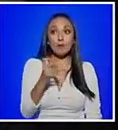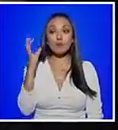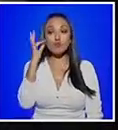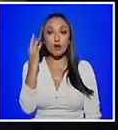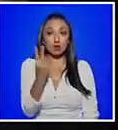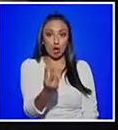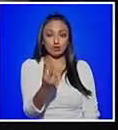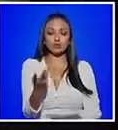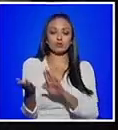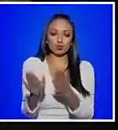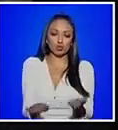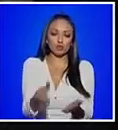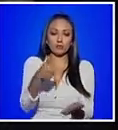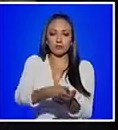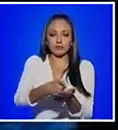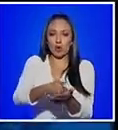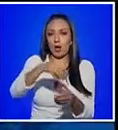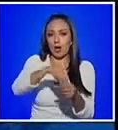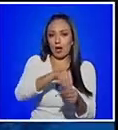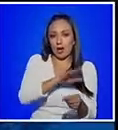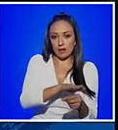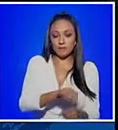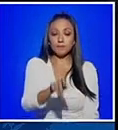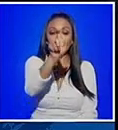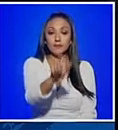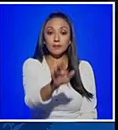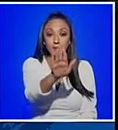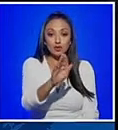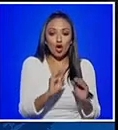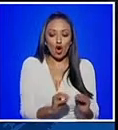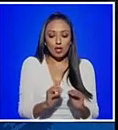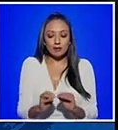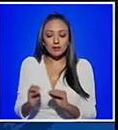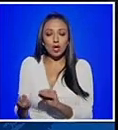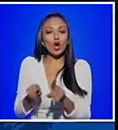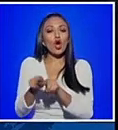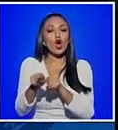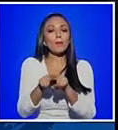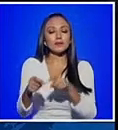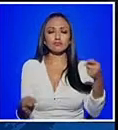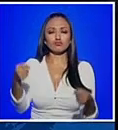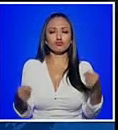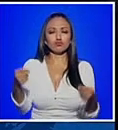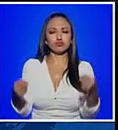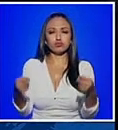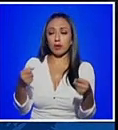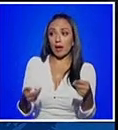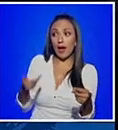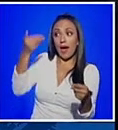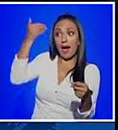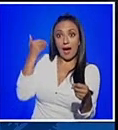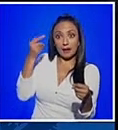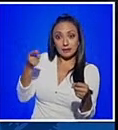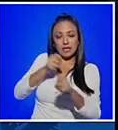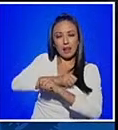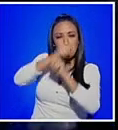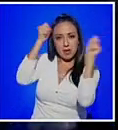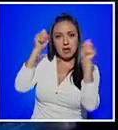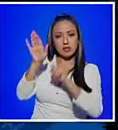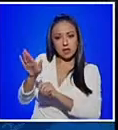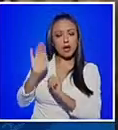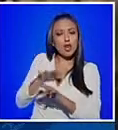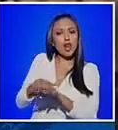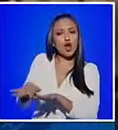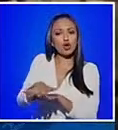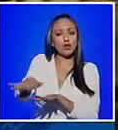Vargas murieron en el sitio. Alfredo fue el organizador de una competencia de rally que tuvo lugar más temprano en el Cantón Buena Fe, en la provincia de